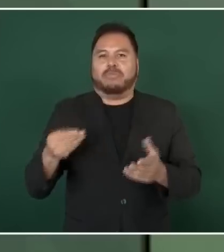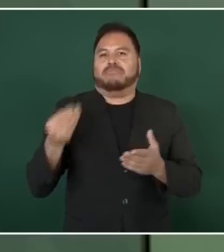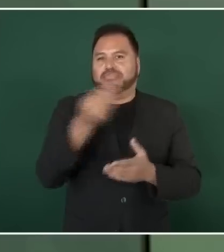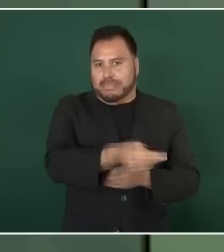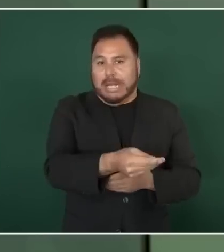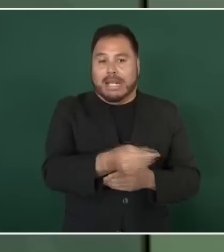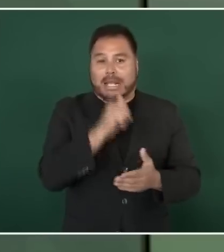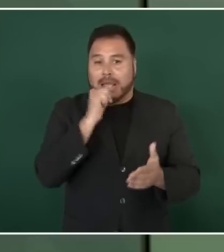recomendándole